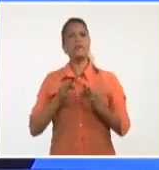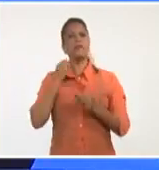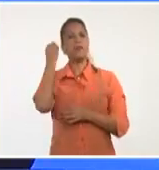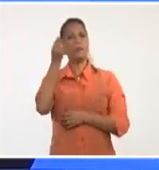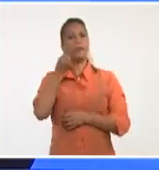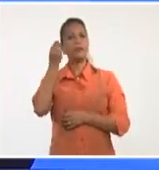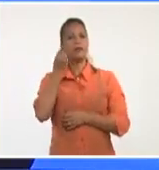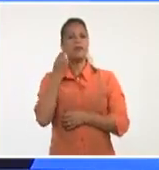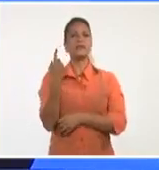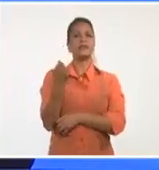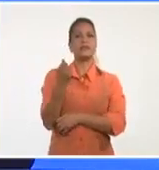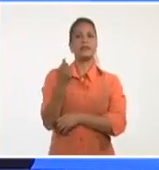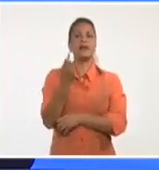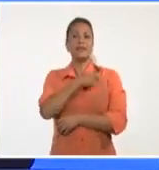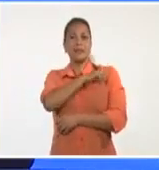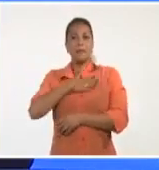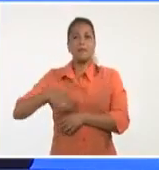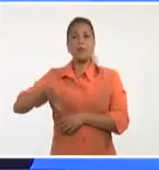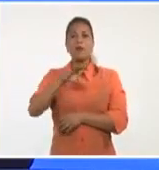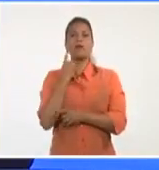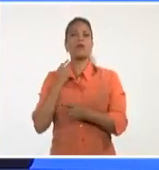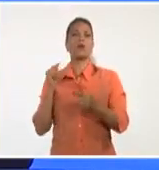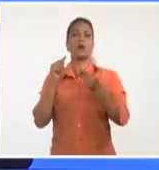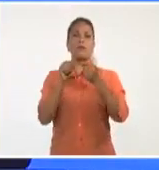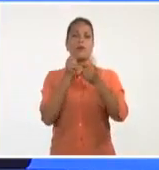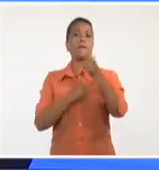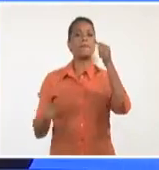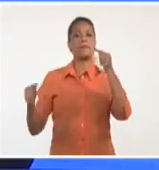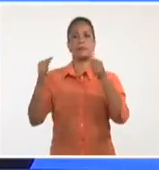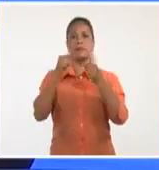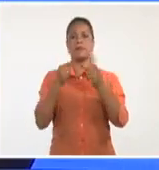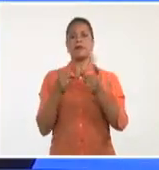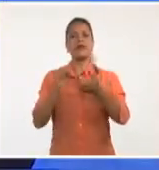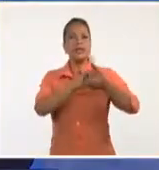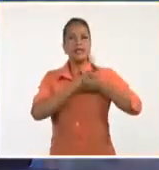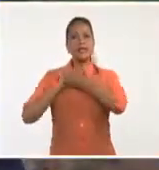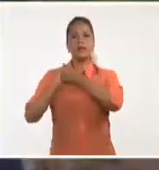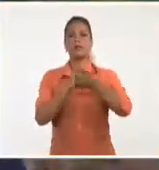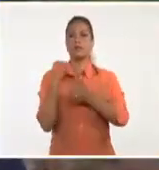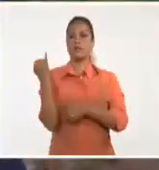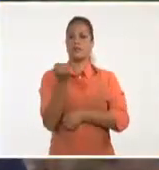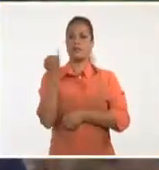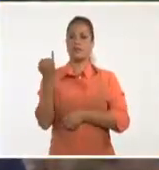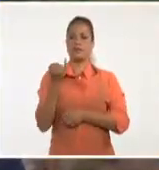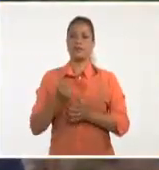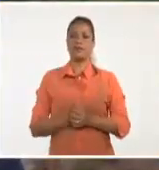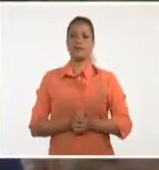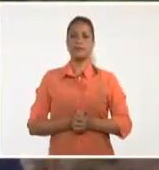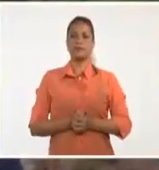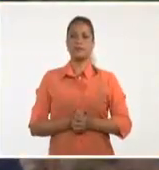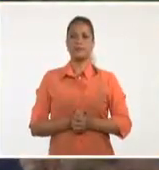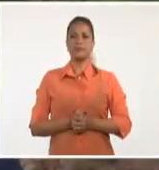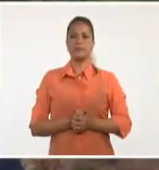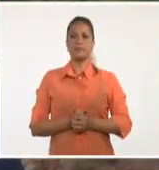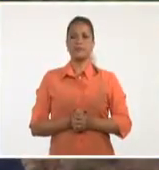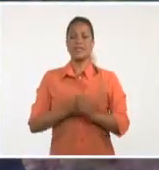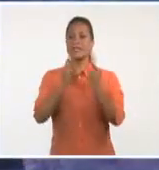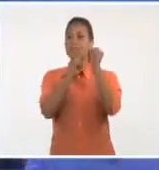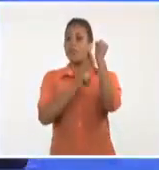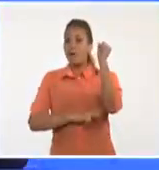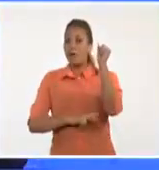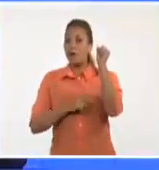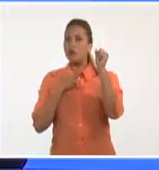las necesidades de los pueblos y la solidaridad internacional como prioridades. Esos valores